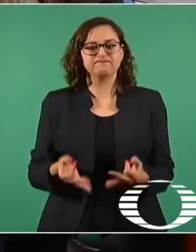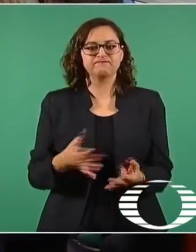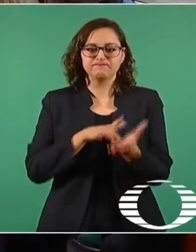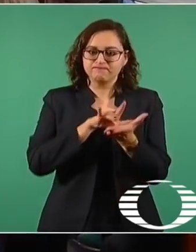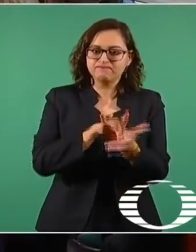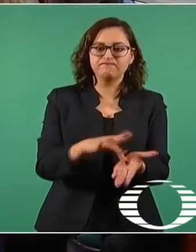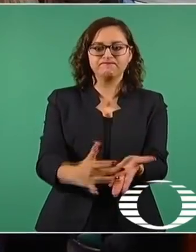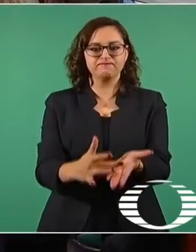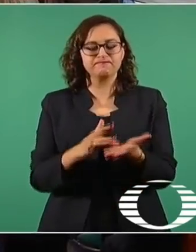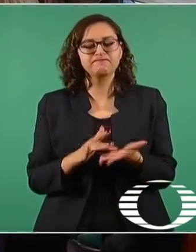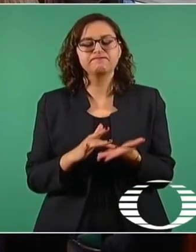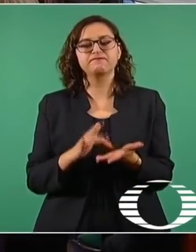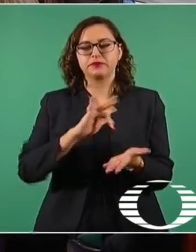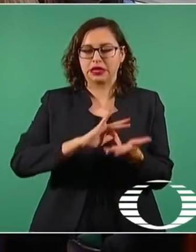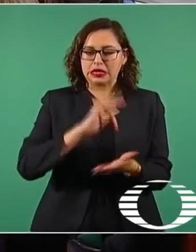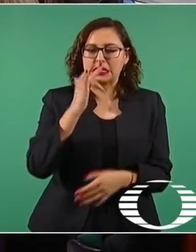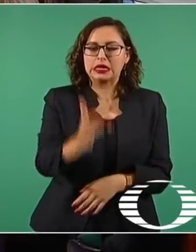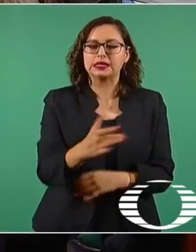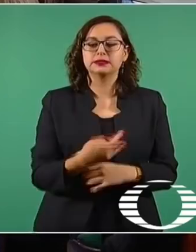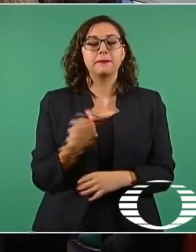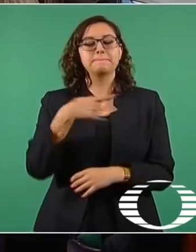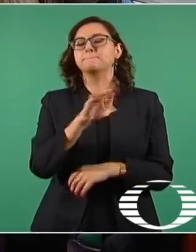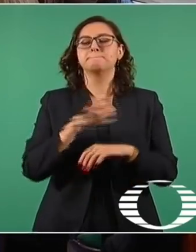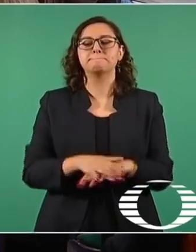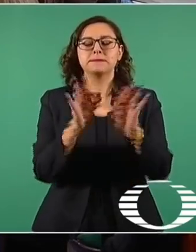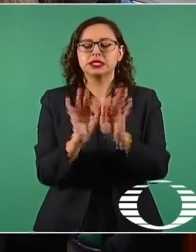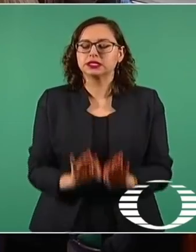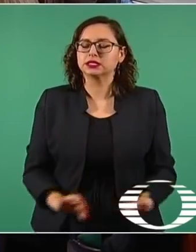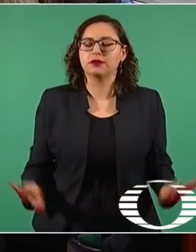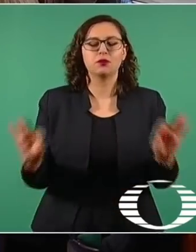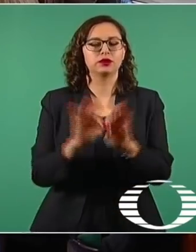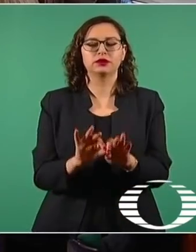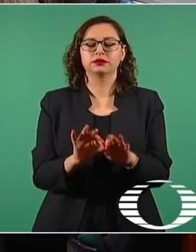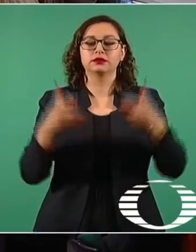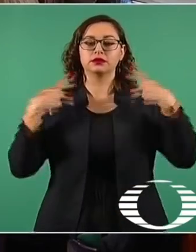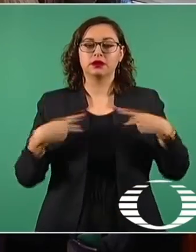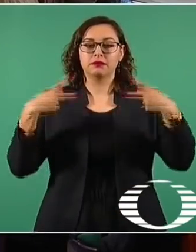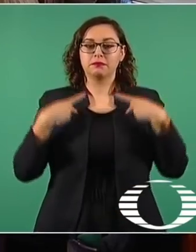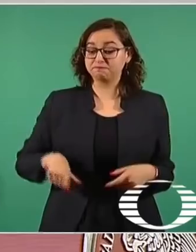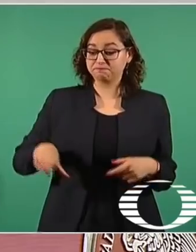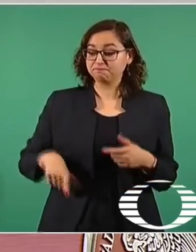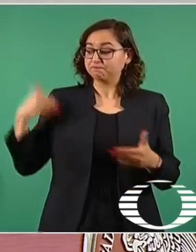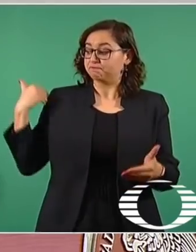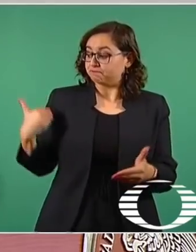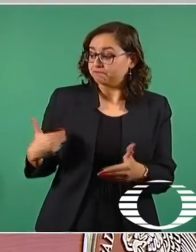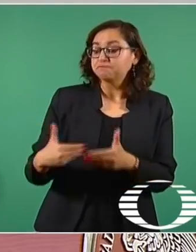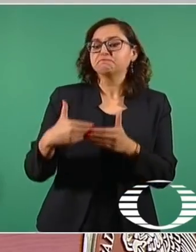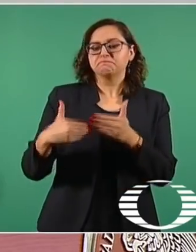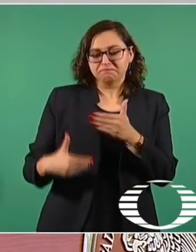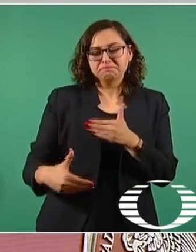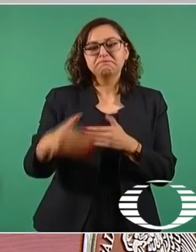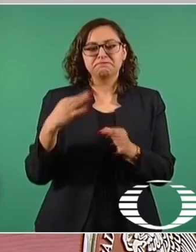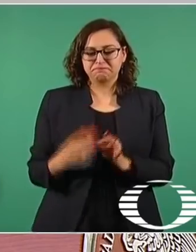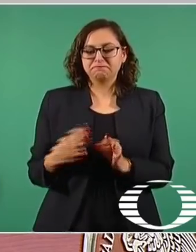como leales, solidarios y fraternos y anticipó este escenario frente a la consulta de revocación de mandato. Estoy seguro que la gente